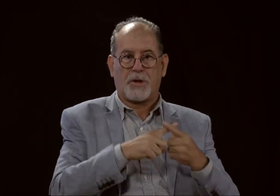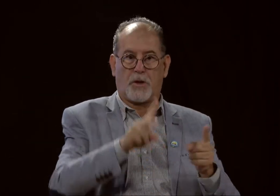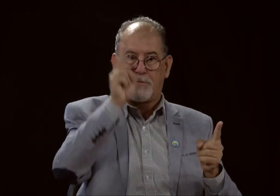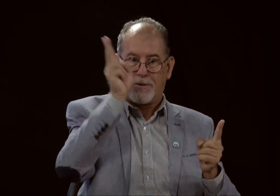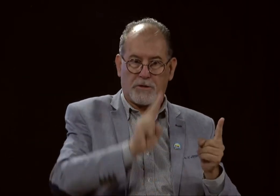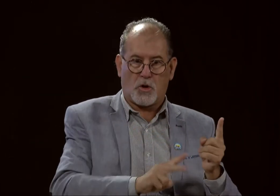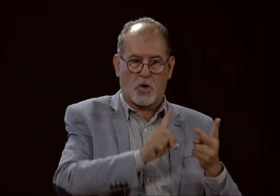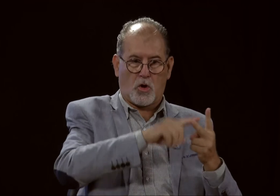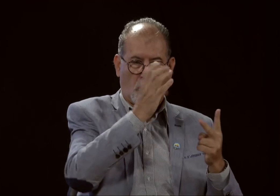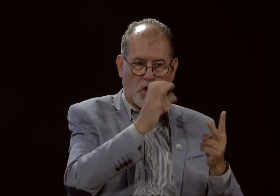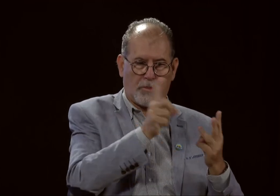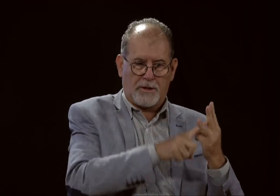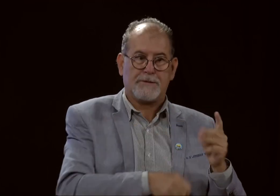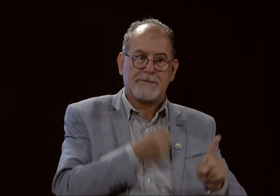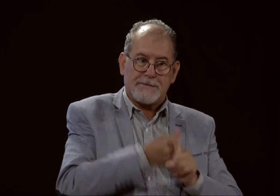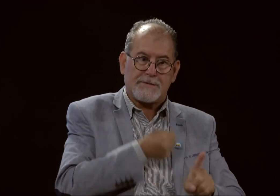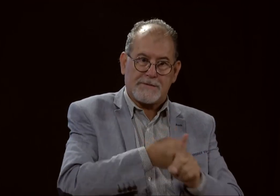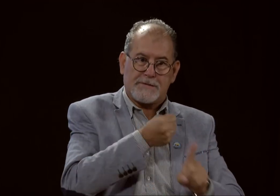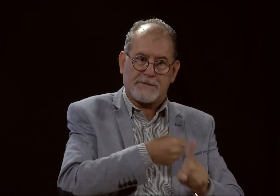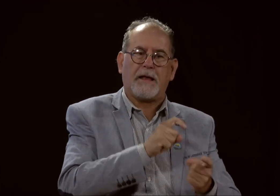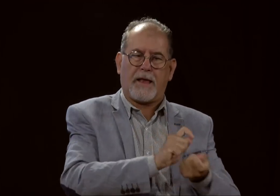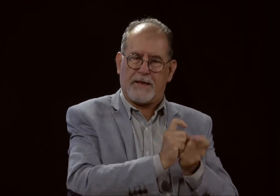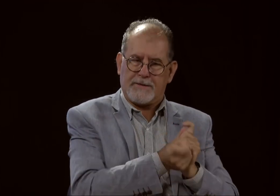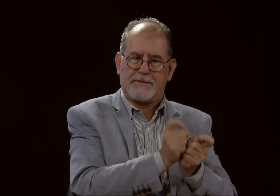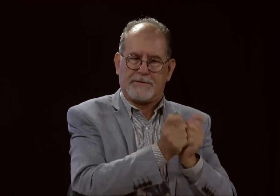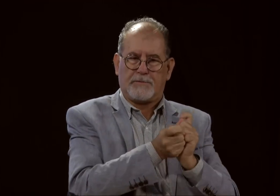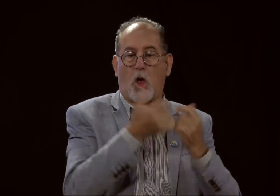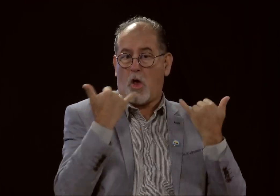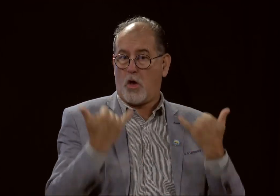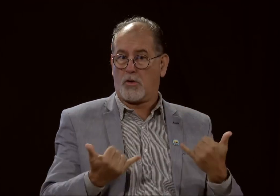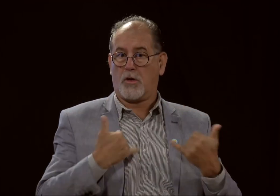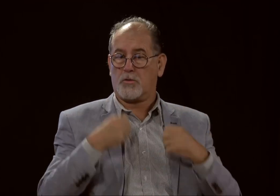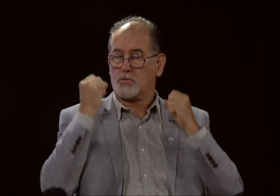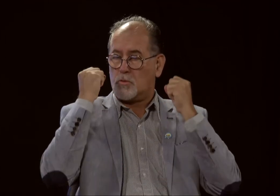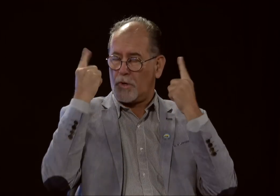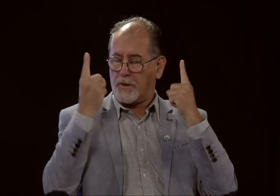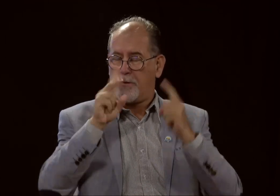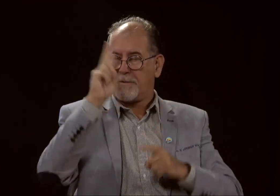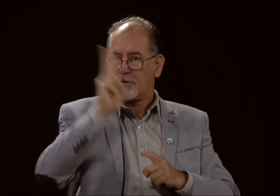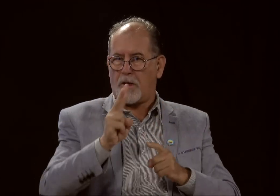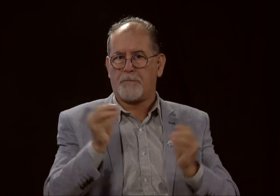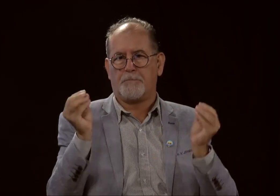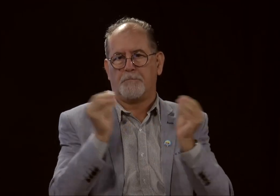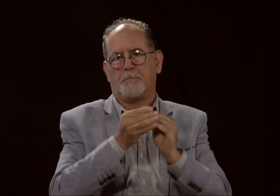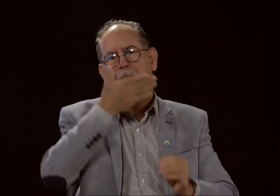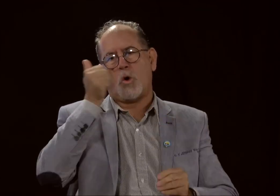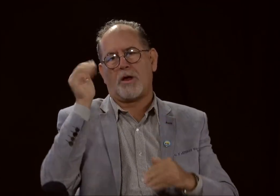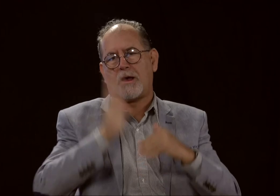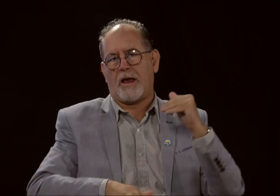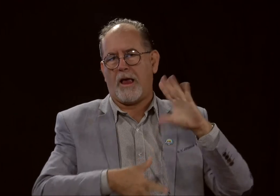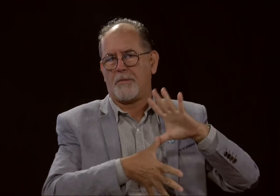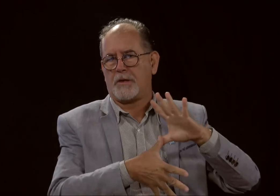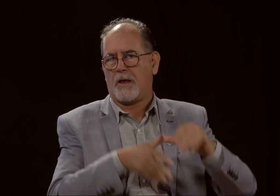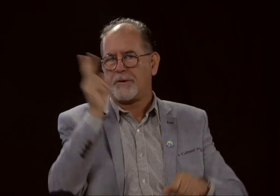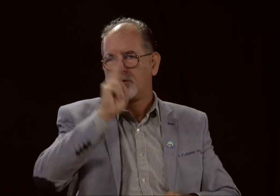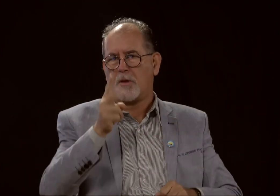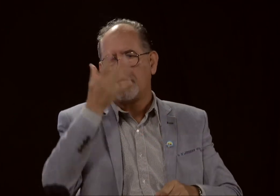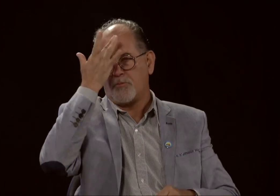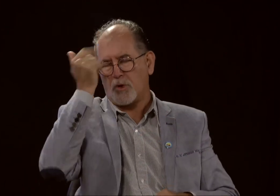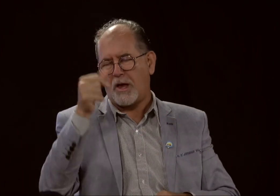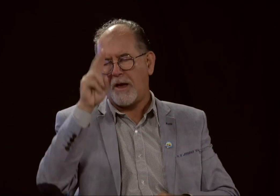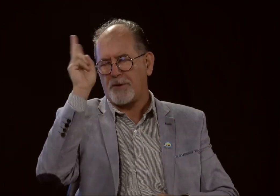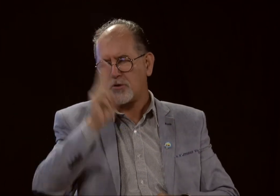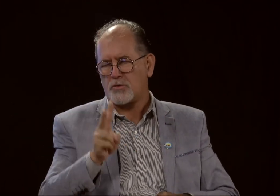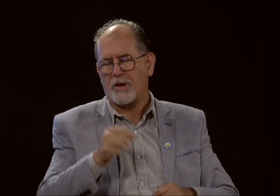son viejos países. Venezuela sigue trabajando y nosotros también. Es una sorpresa cómo Venezuela